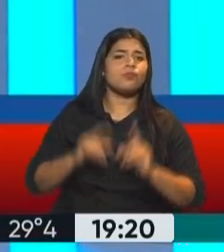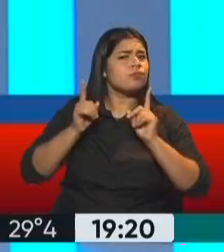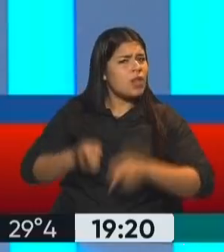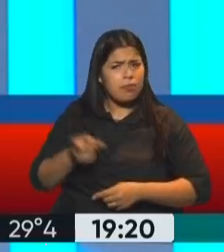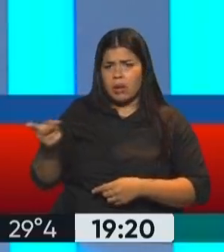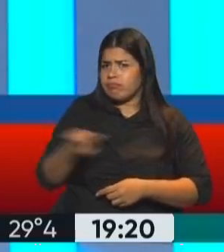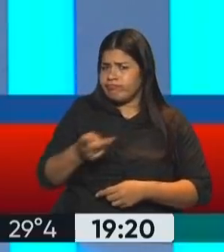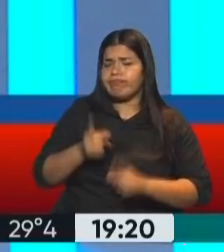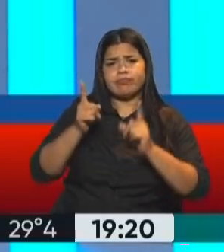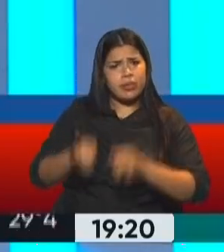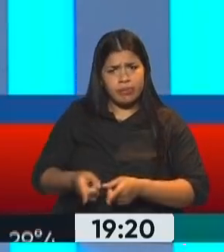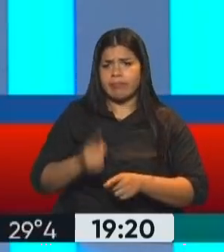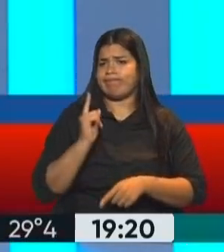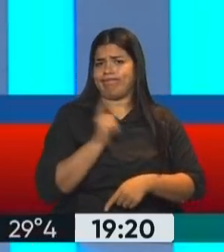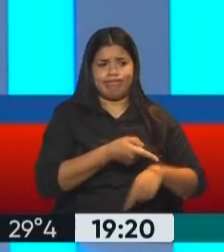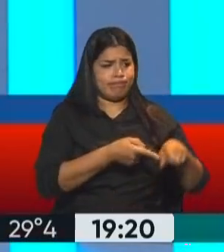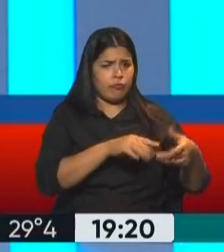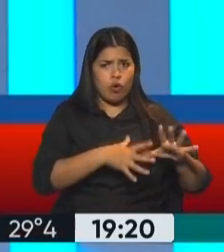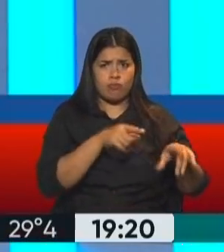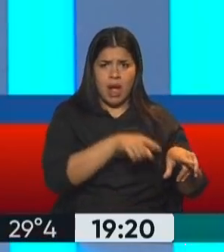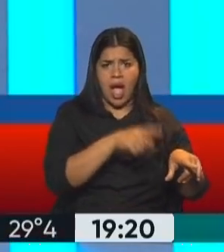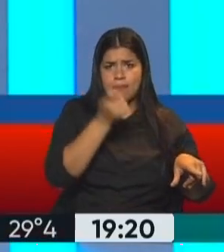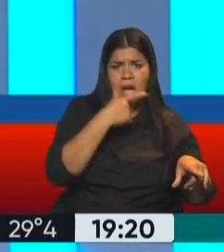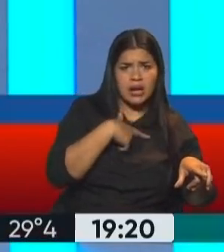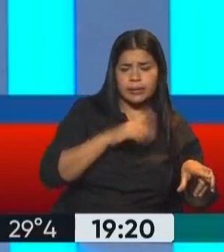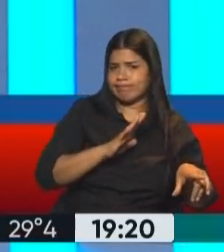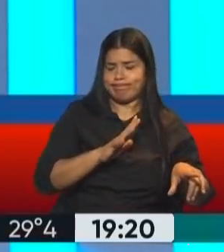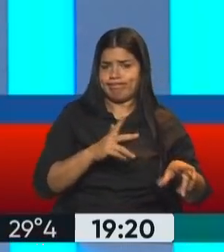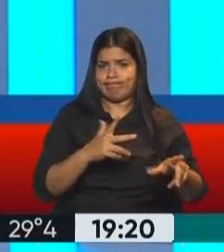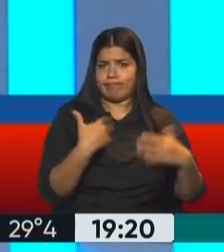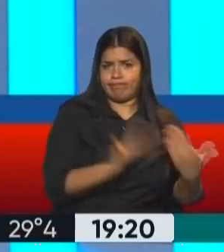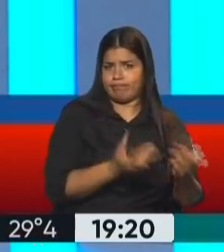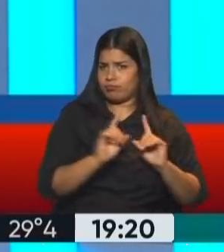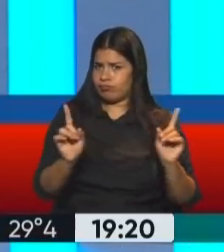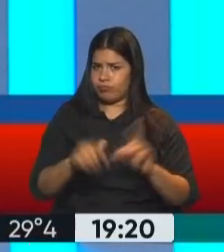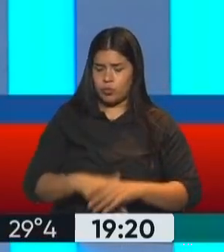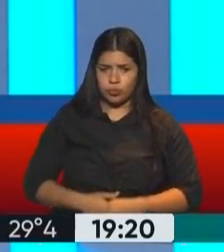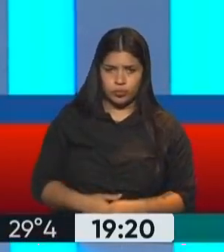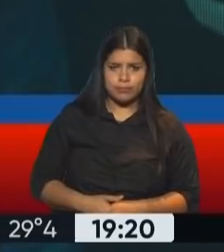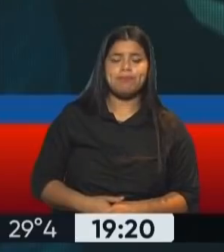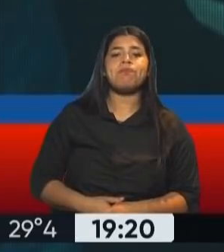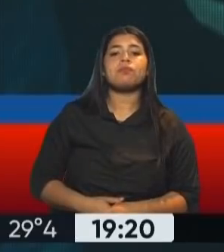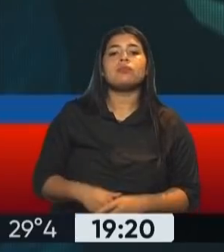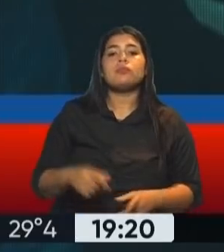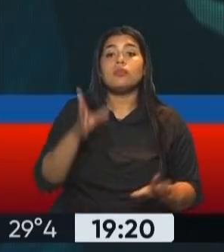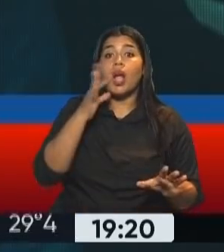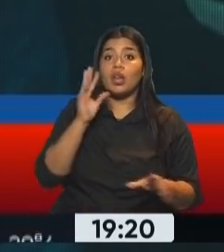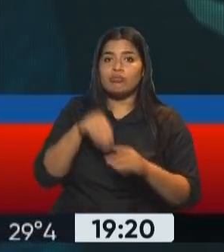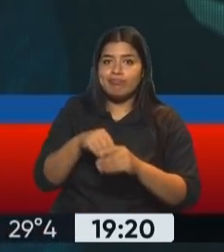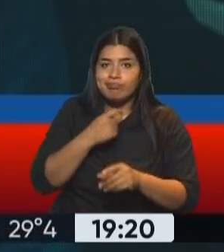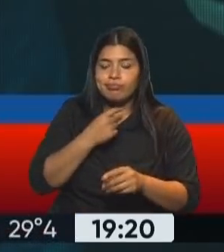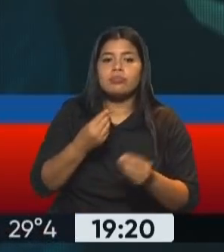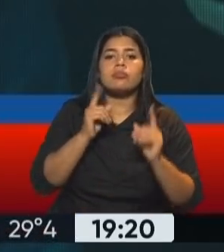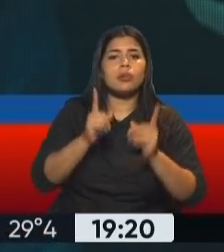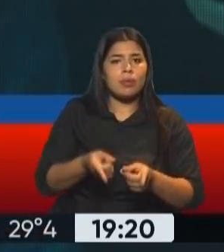actitud del expresidente Mauricio Macri para tener idea de la envergadura de lo sucedido. Claro, porque déjame decir, Nicolás, que esto además de ser un